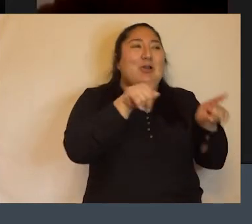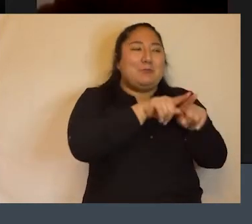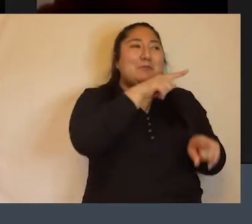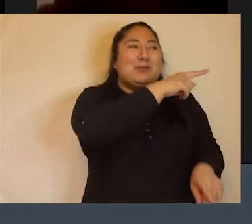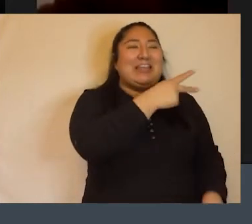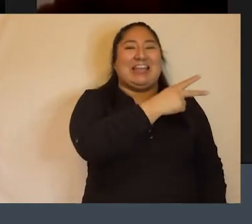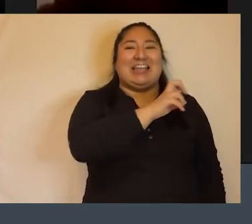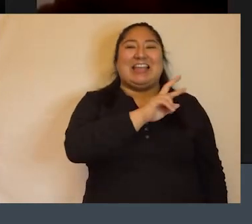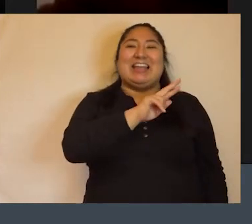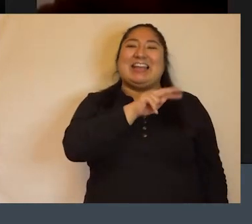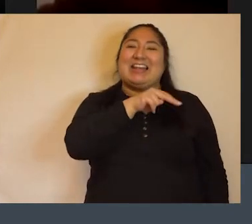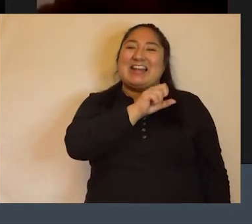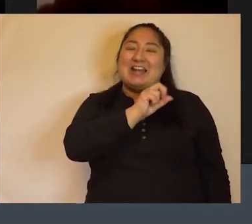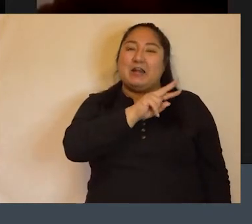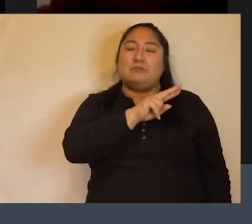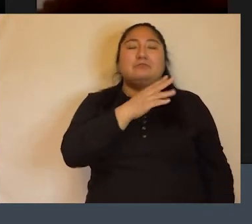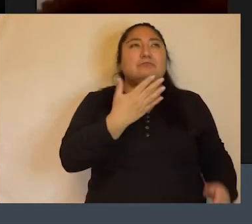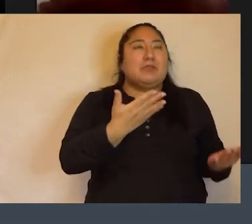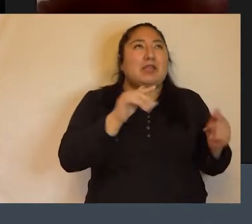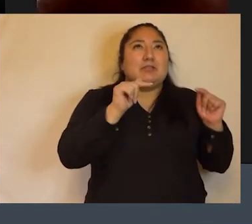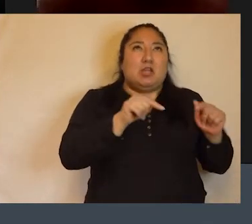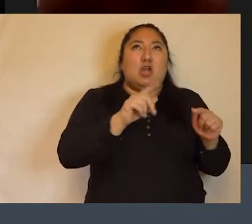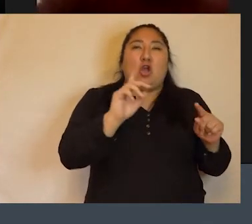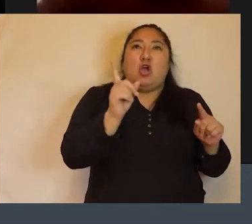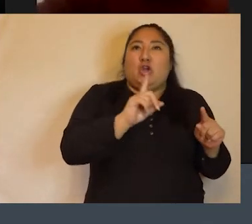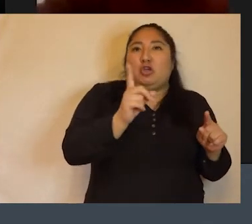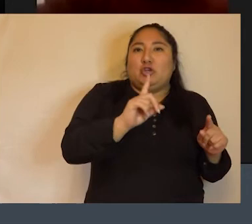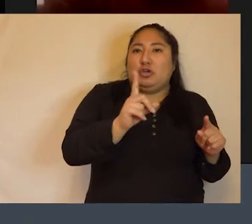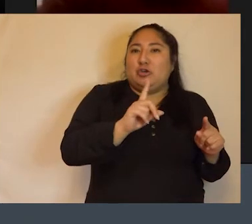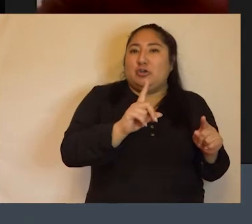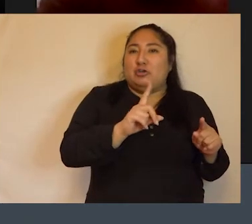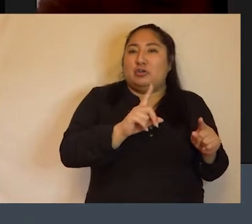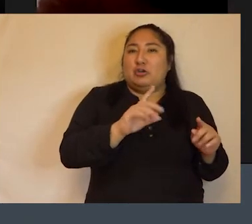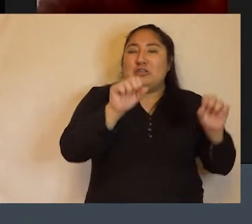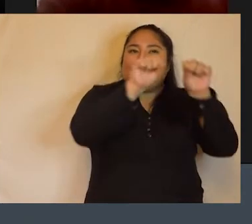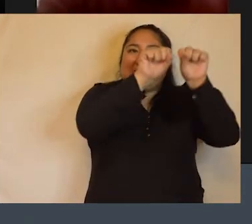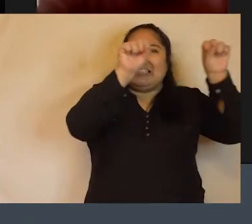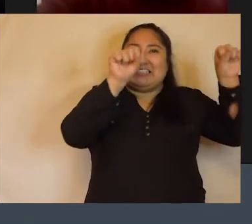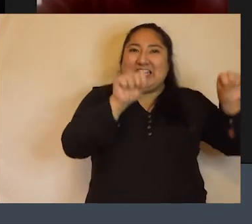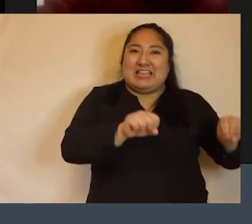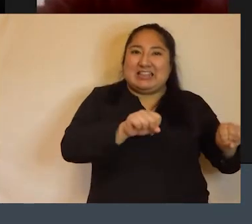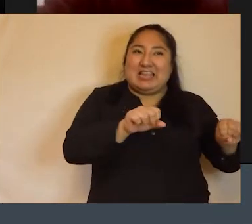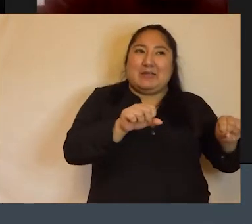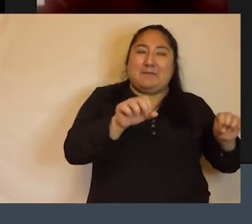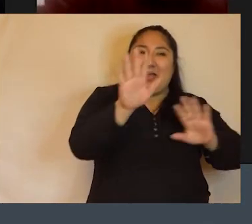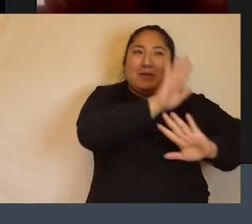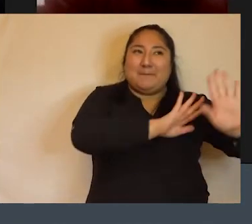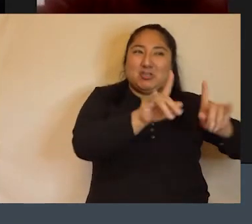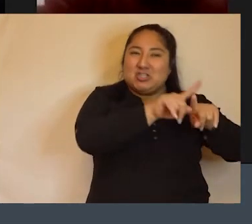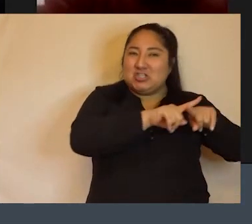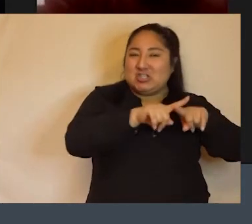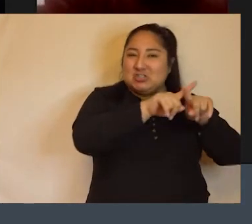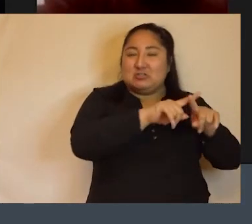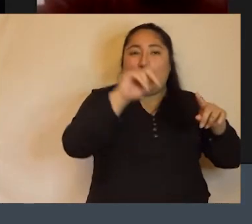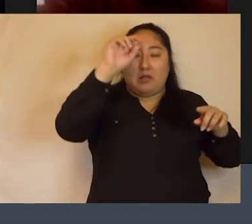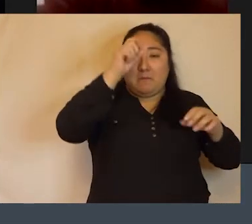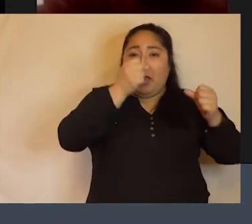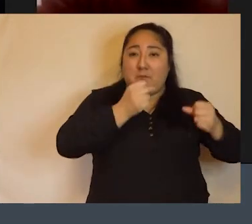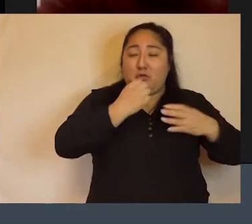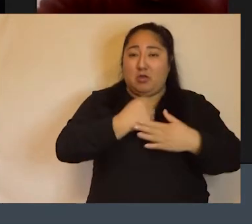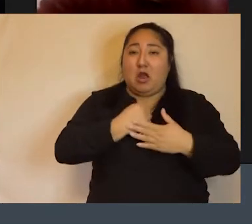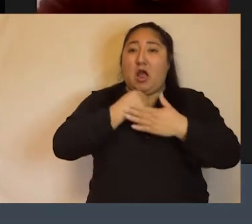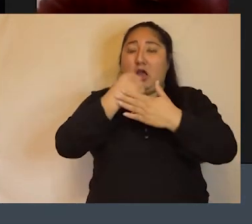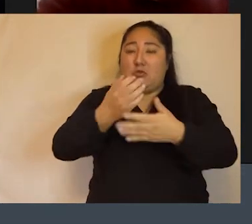Hernán, que dice que en el fondo no es solamente el sistema de protección social. Para